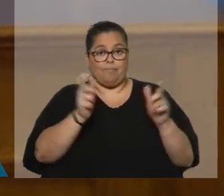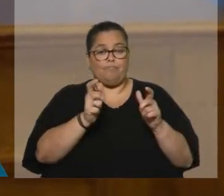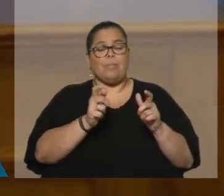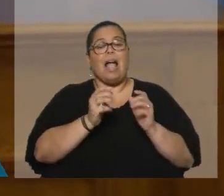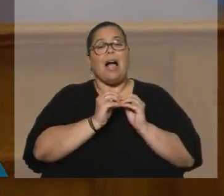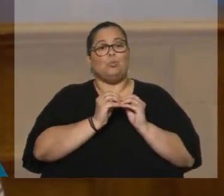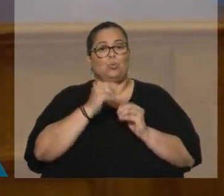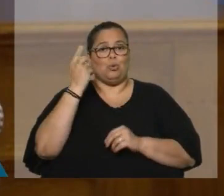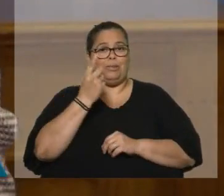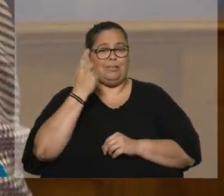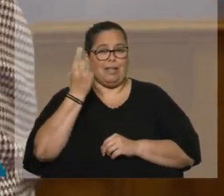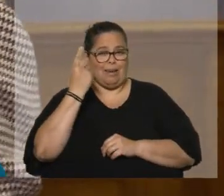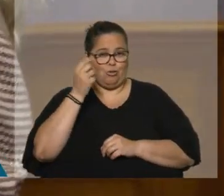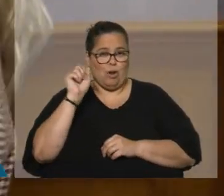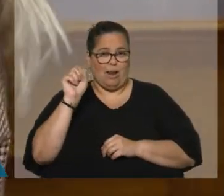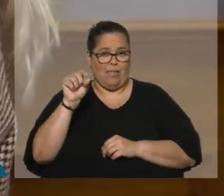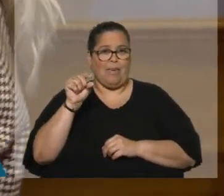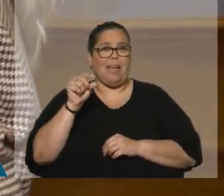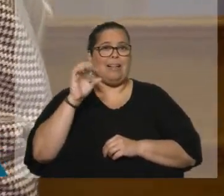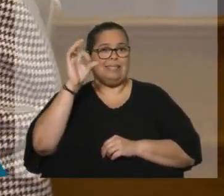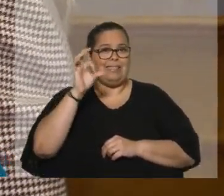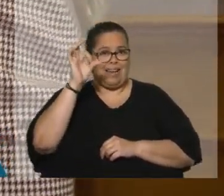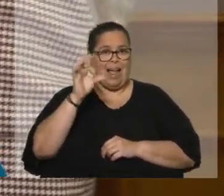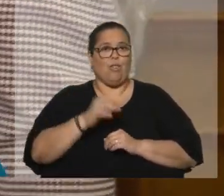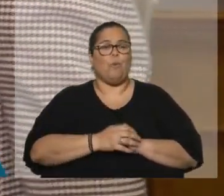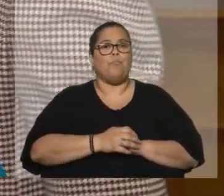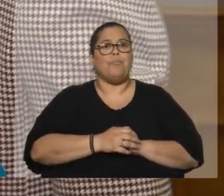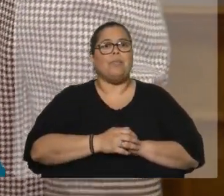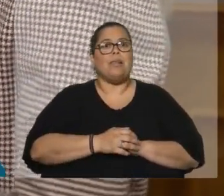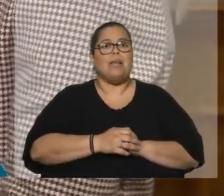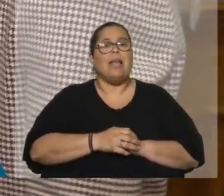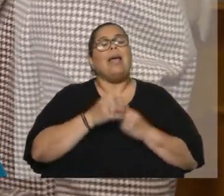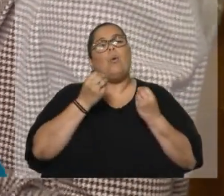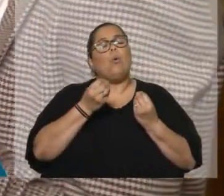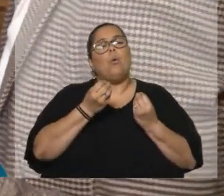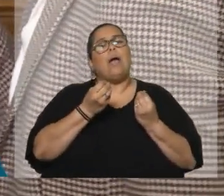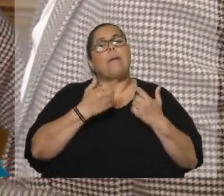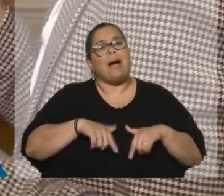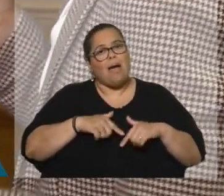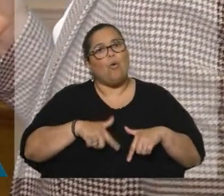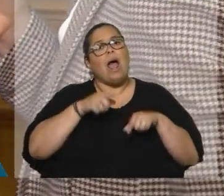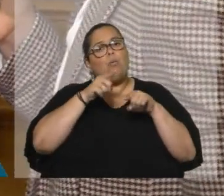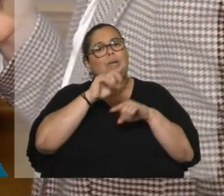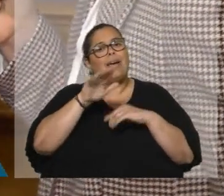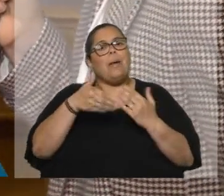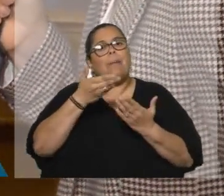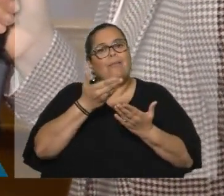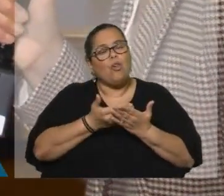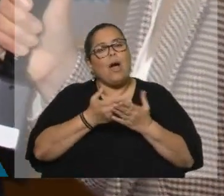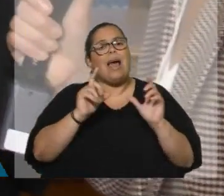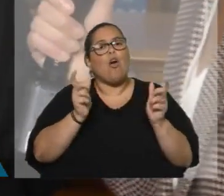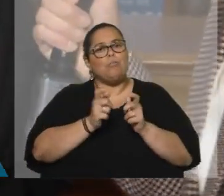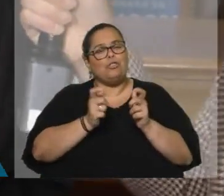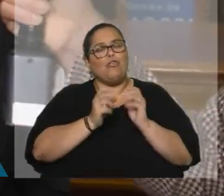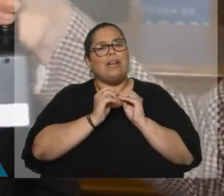internacionales de senado ahora va a hablar con nosotros embajadora qué le planteó usted qué fue lo que mostró en la comisión de asuntos